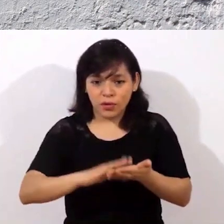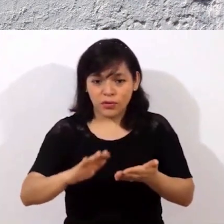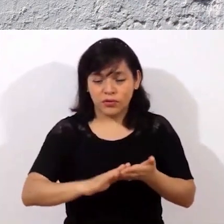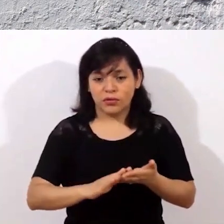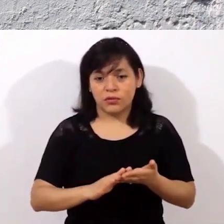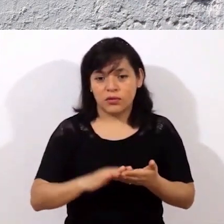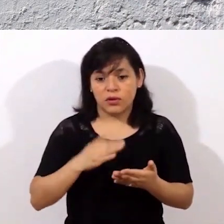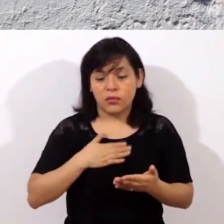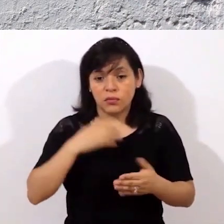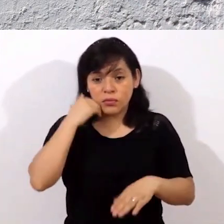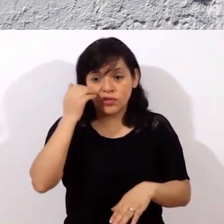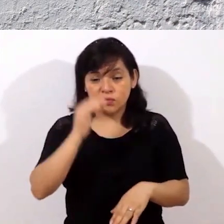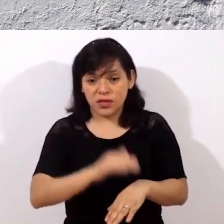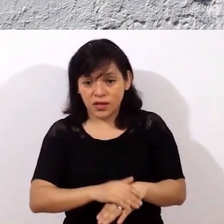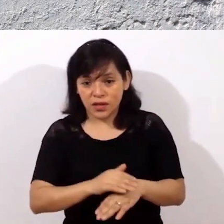rojos como el carmesí,